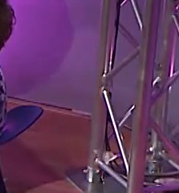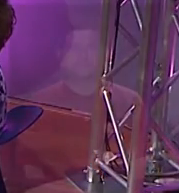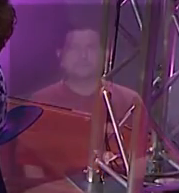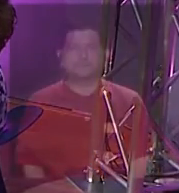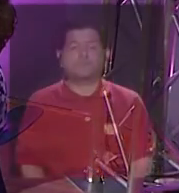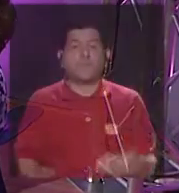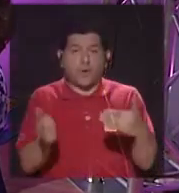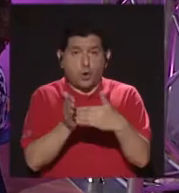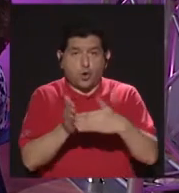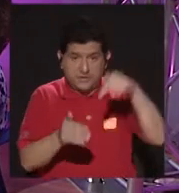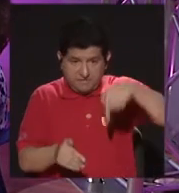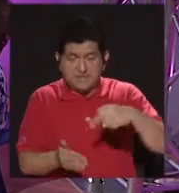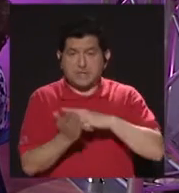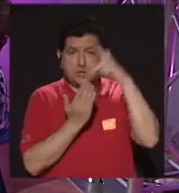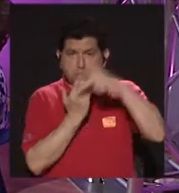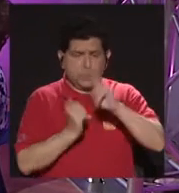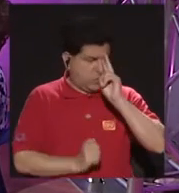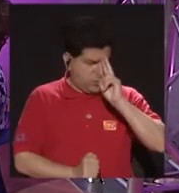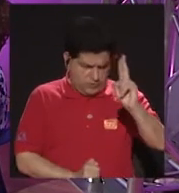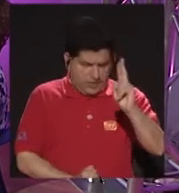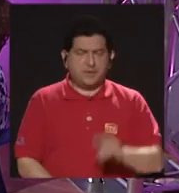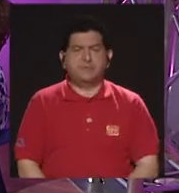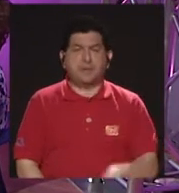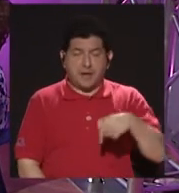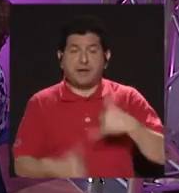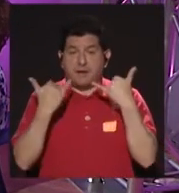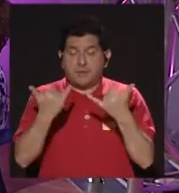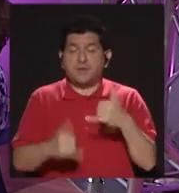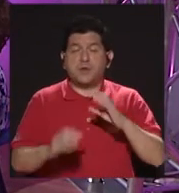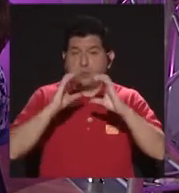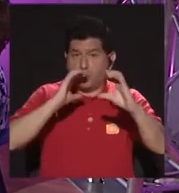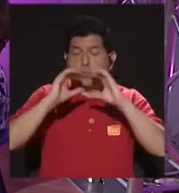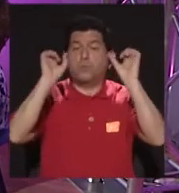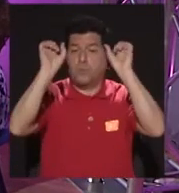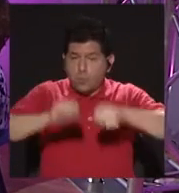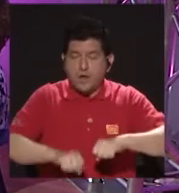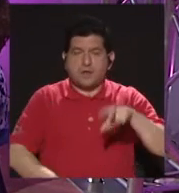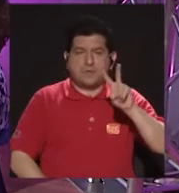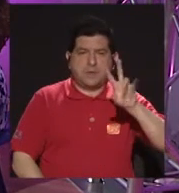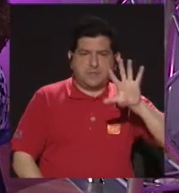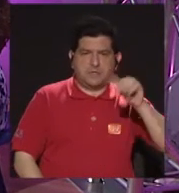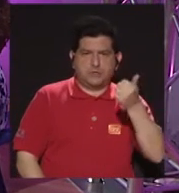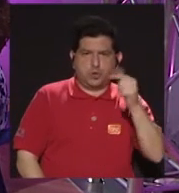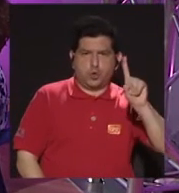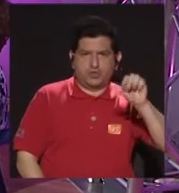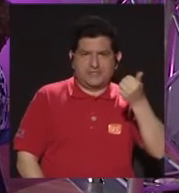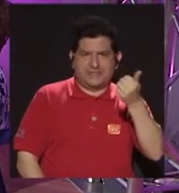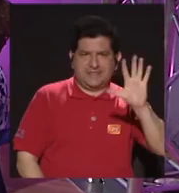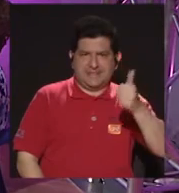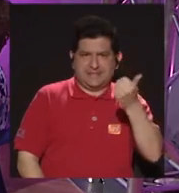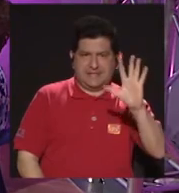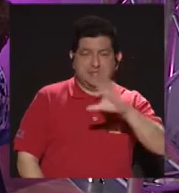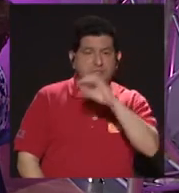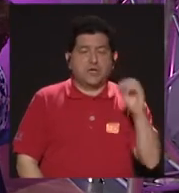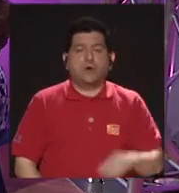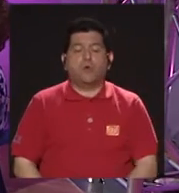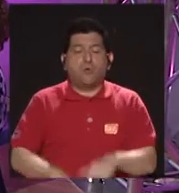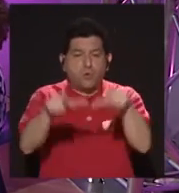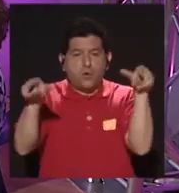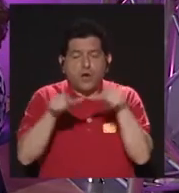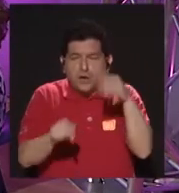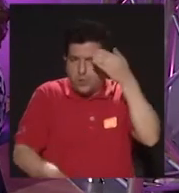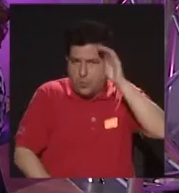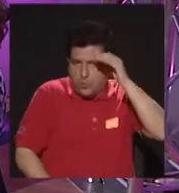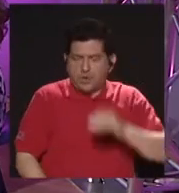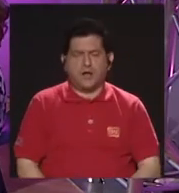estamos de regreso en irreverencias y estamos en vivo comuníquese con nosotros al 25 11 15 15 a través de nuestra página facebook